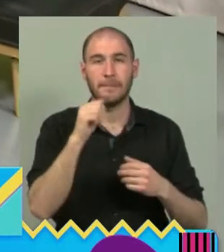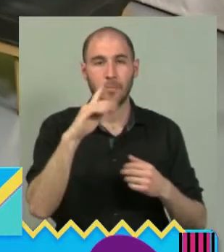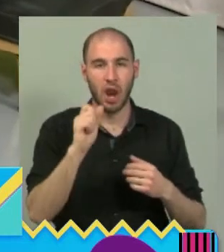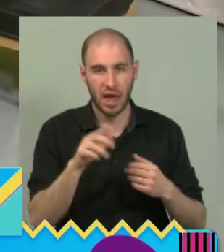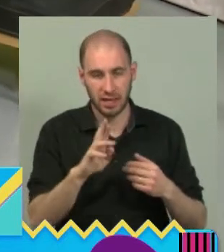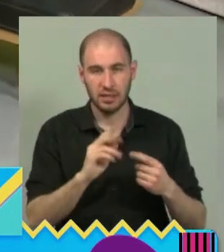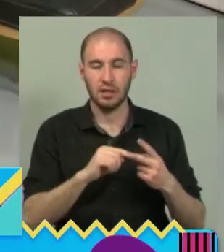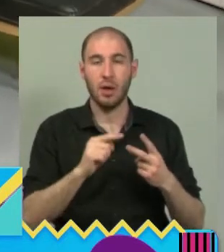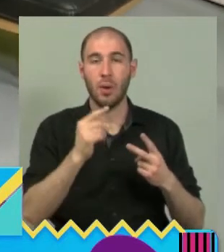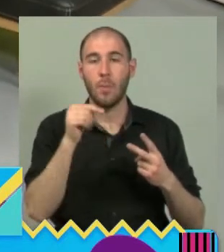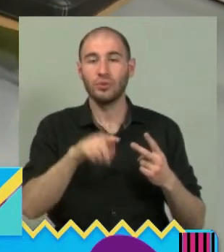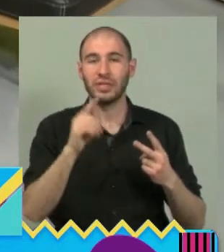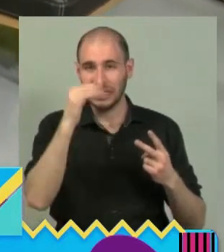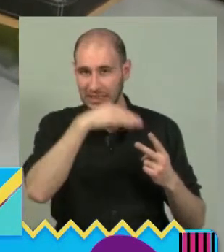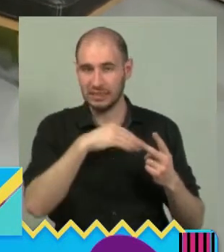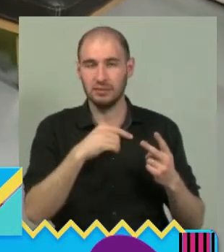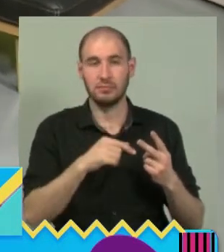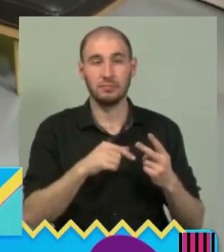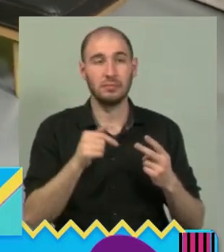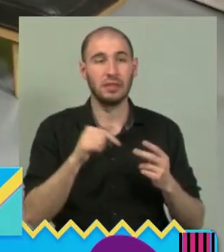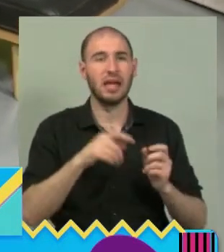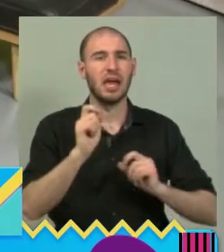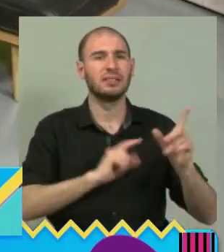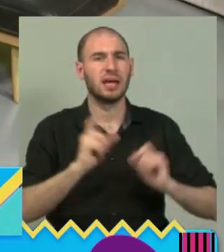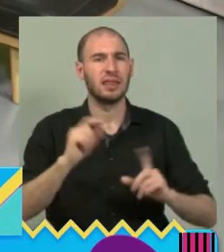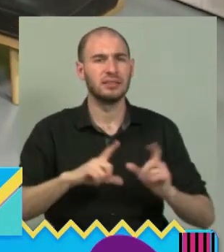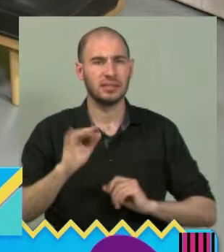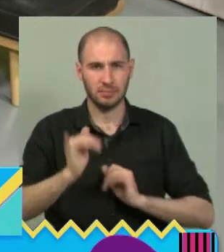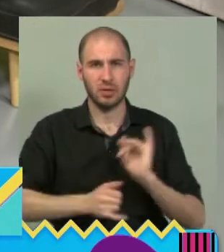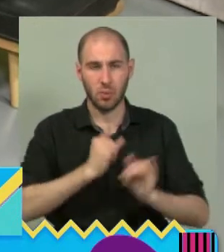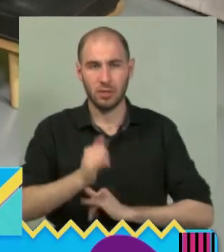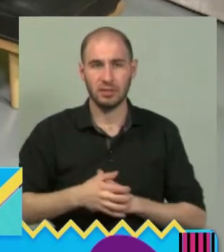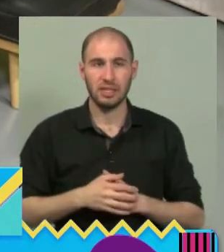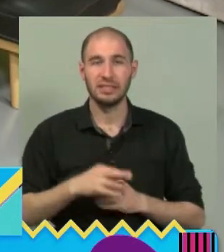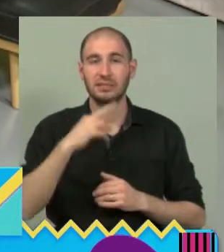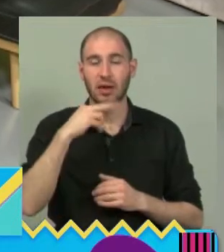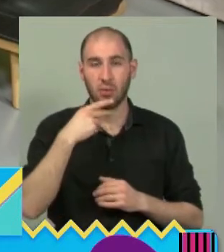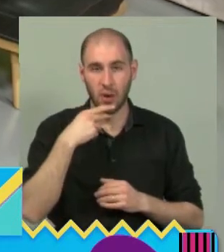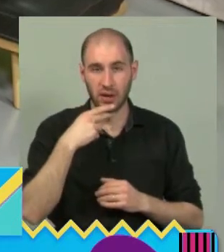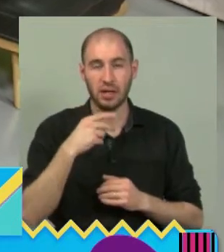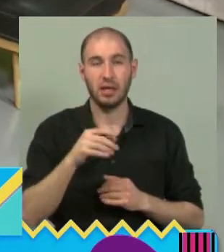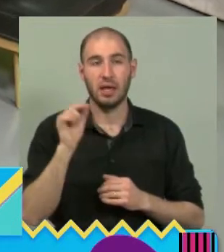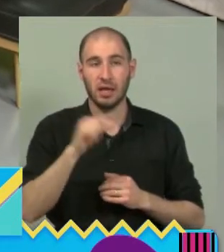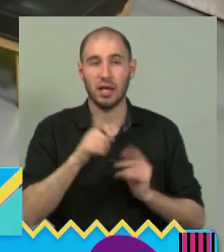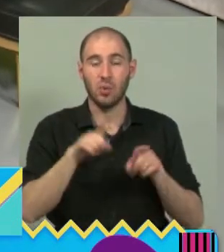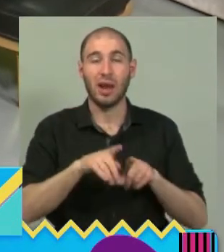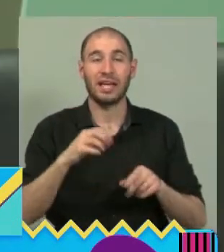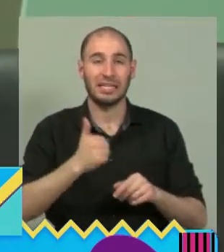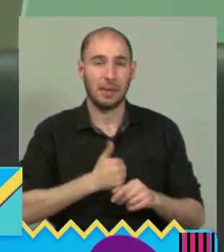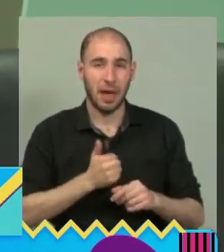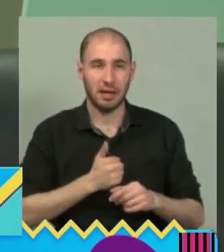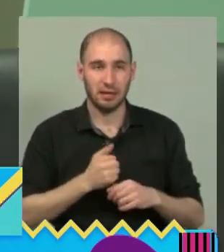como Punta Negra, como bueno... Ya que estamos en las estadísticas, hay que decir también que San Juan aparece, igual que